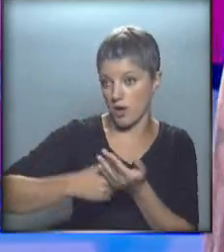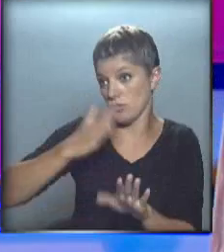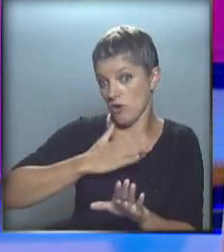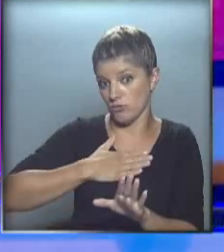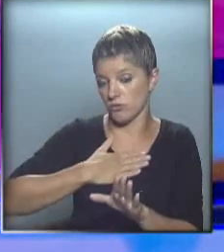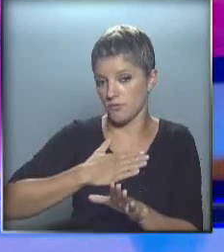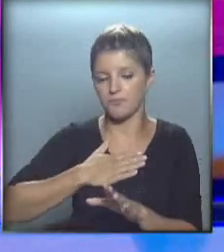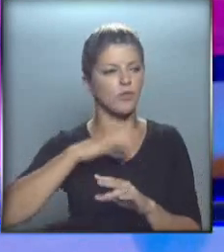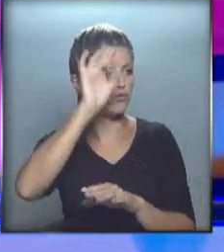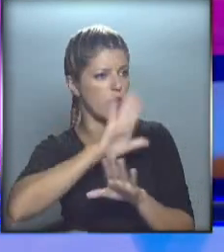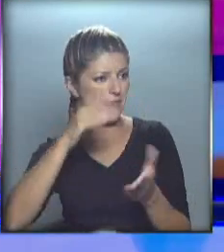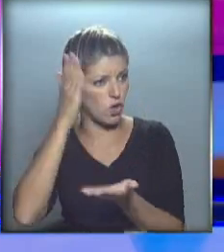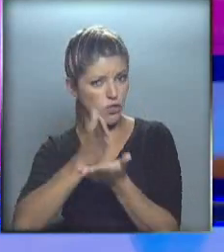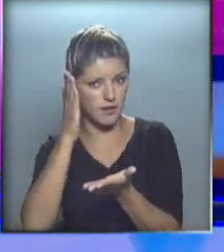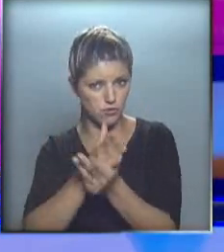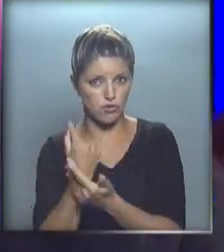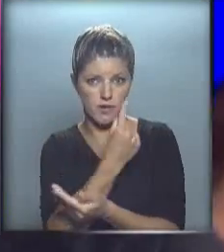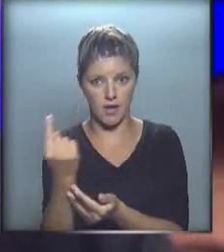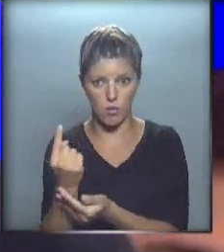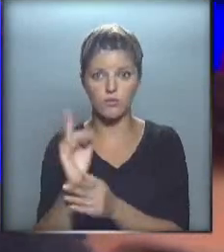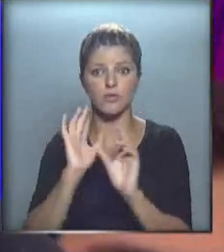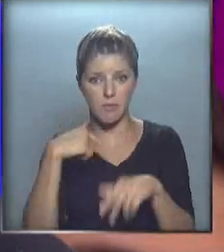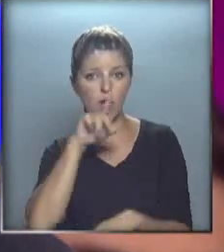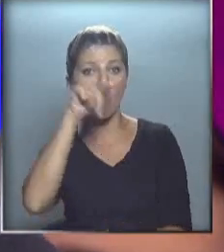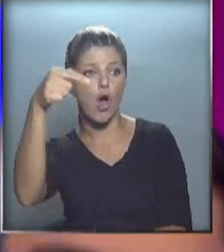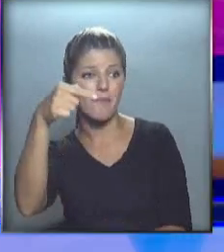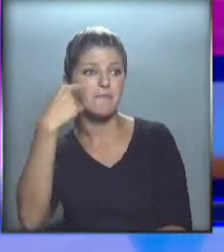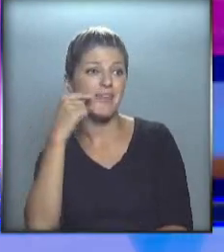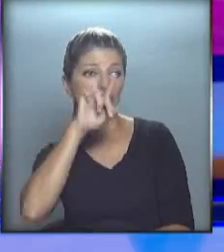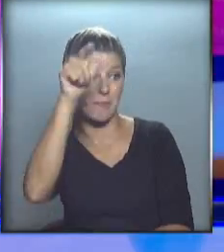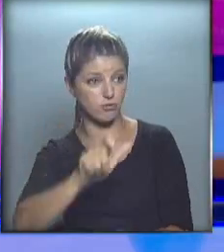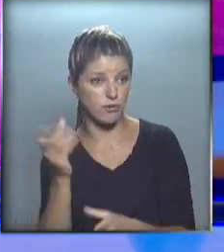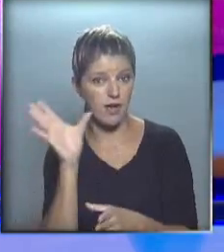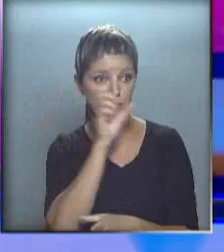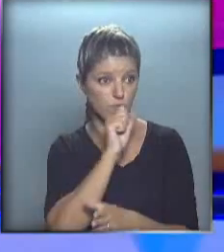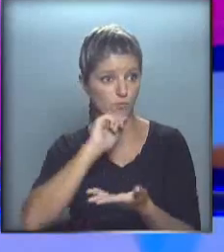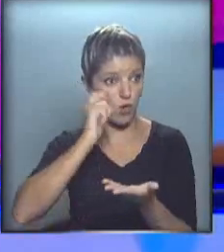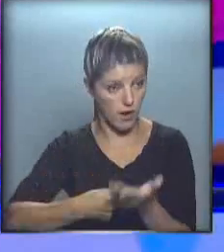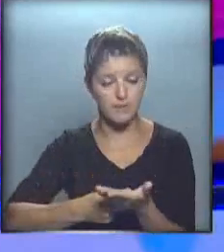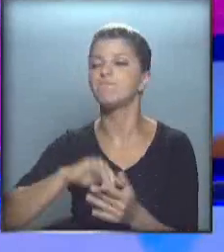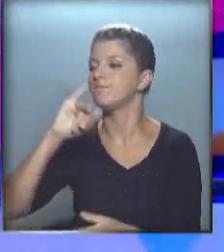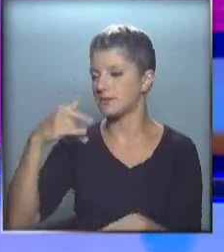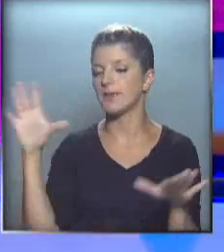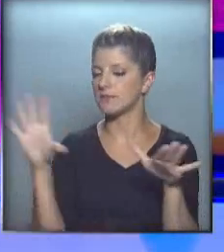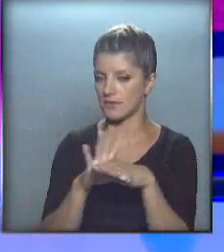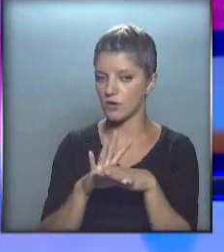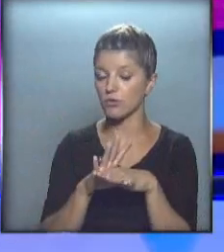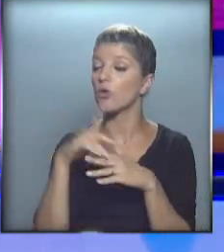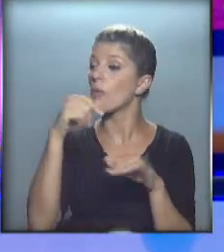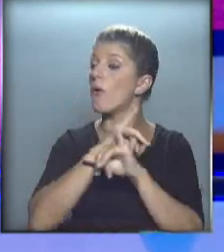O sea, no tiene que ver solamente con los derechos de autor, sino con meterte en la vida del otro. Tal cual. Y principalmente, como decía bien el informe,